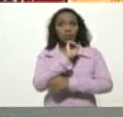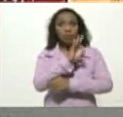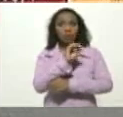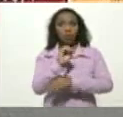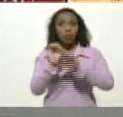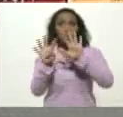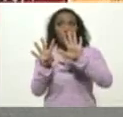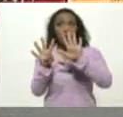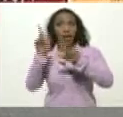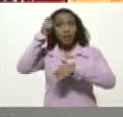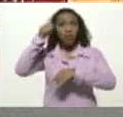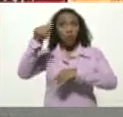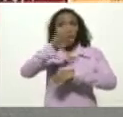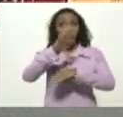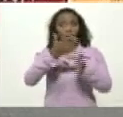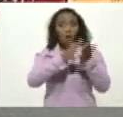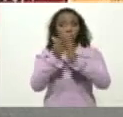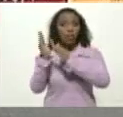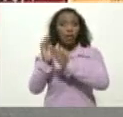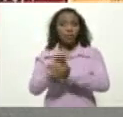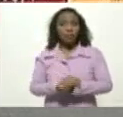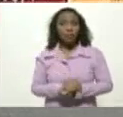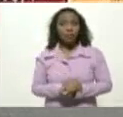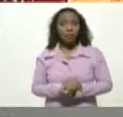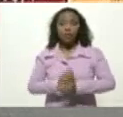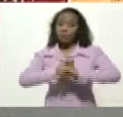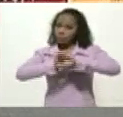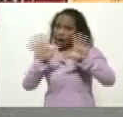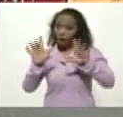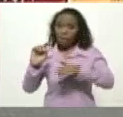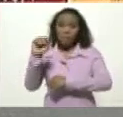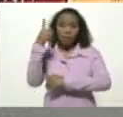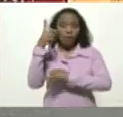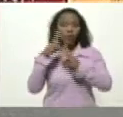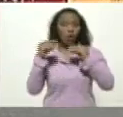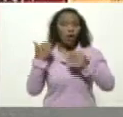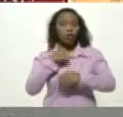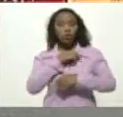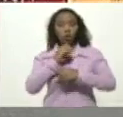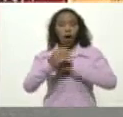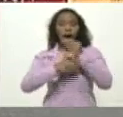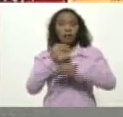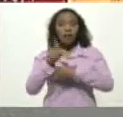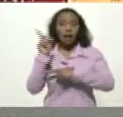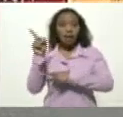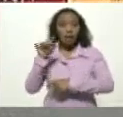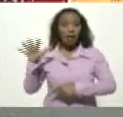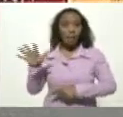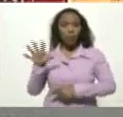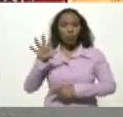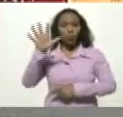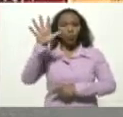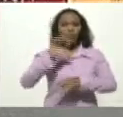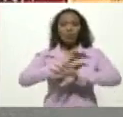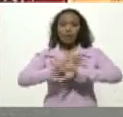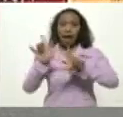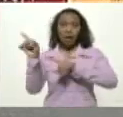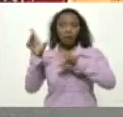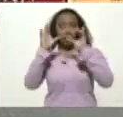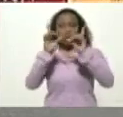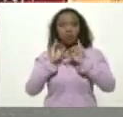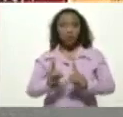309 ciudades comunales. Claro, la primera de todas que vamos a declarar es la de Guarayra Repano. Ya eso está